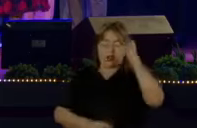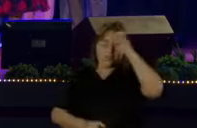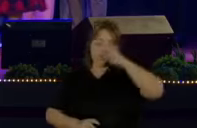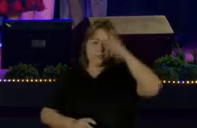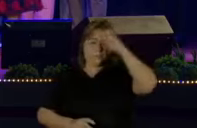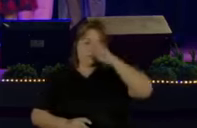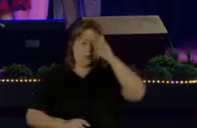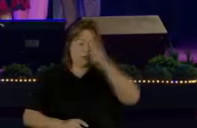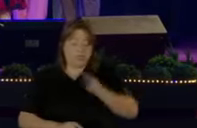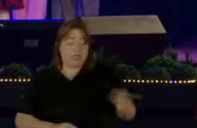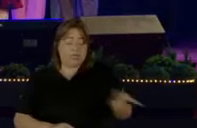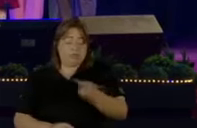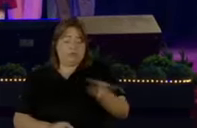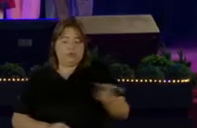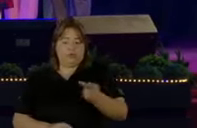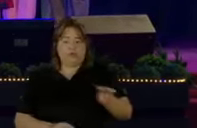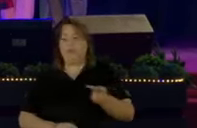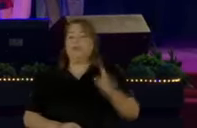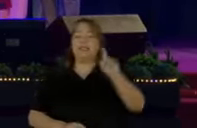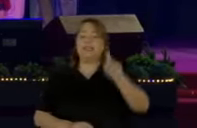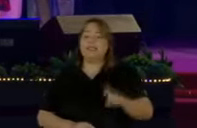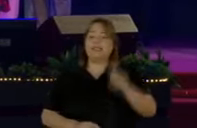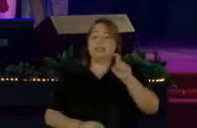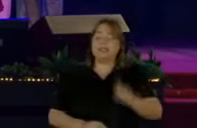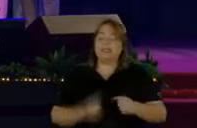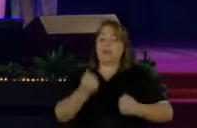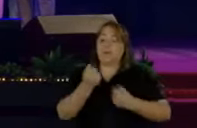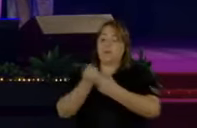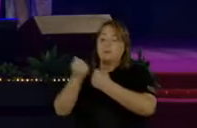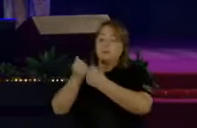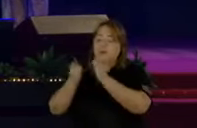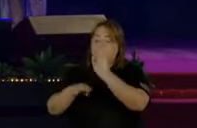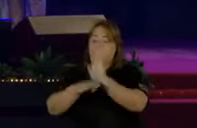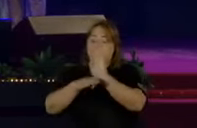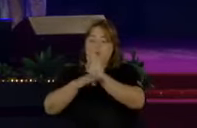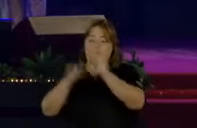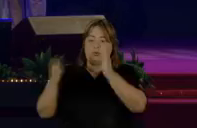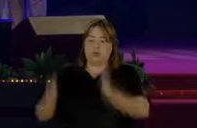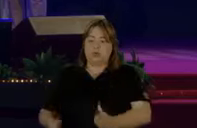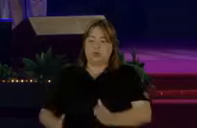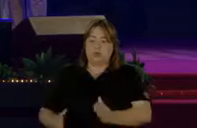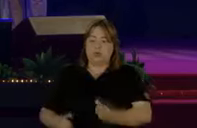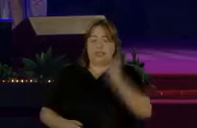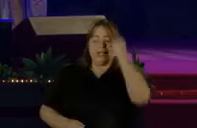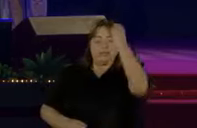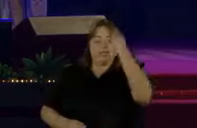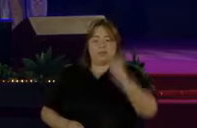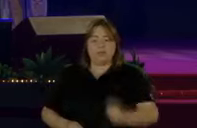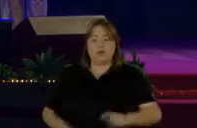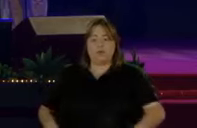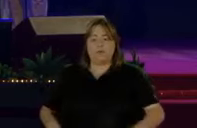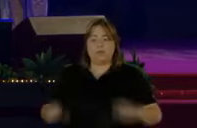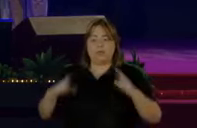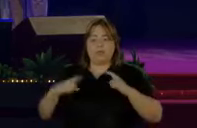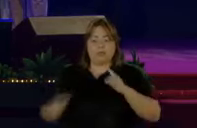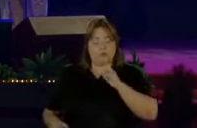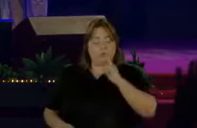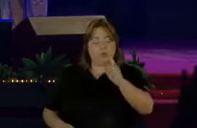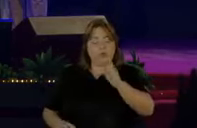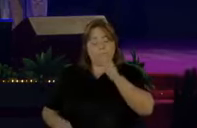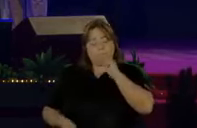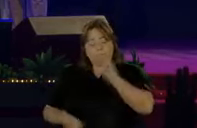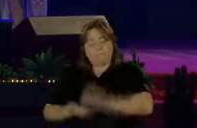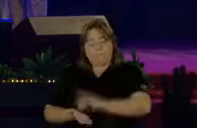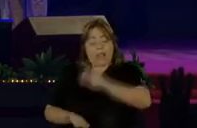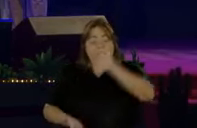necesitan para ser, Padre, de los empresarios, testimonio de vida y verdad de tu palabra, prósperos, bendecidos en